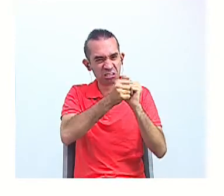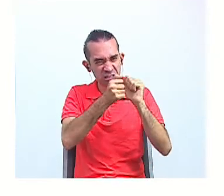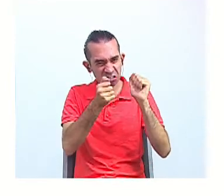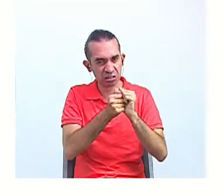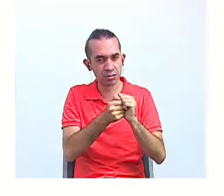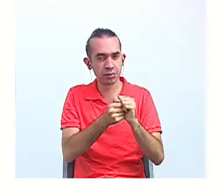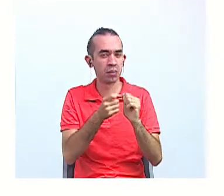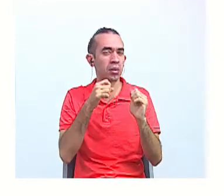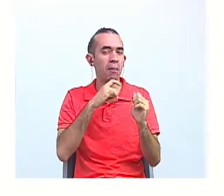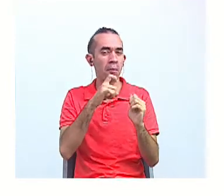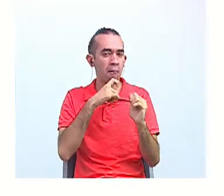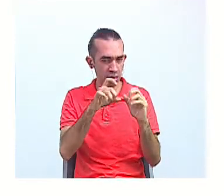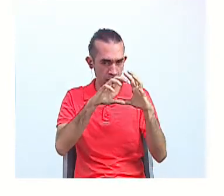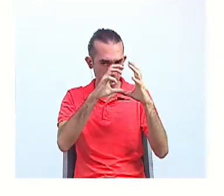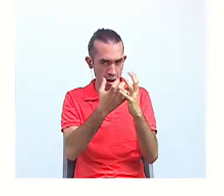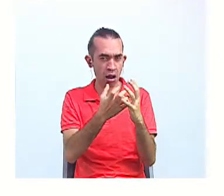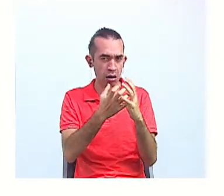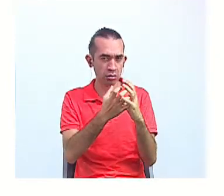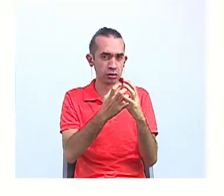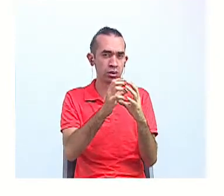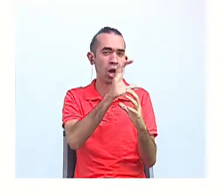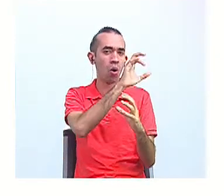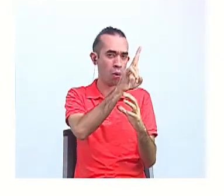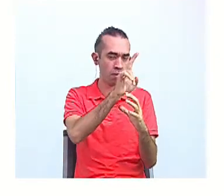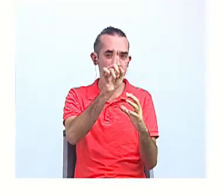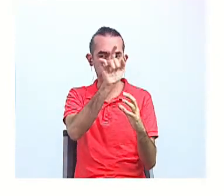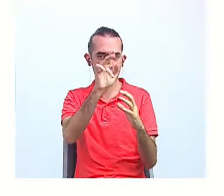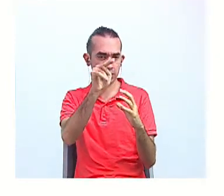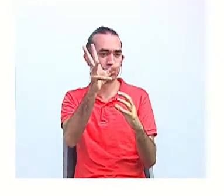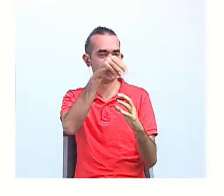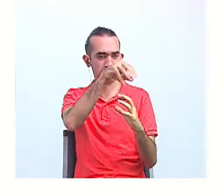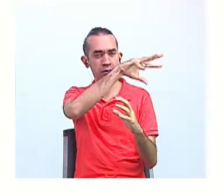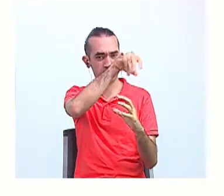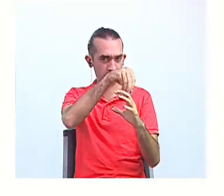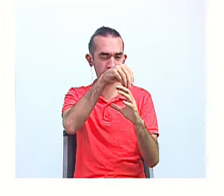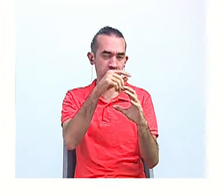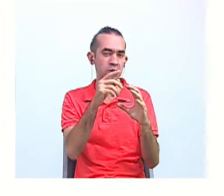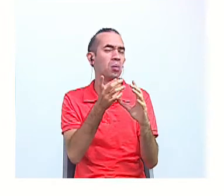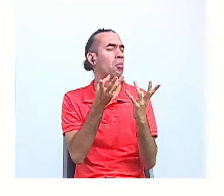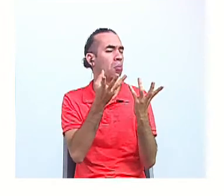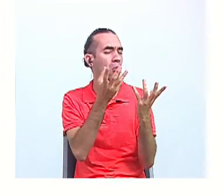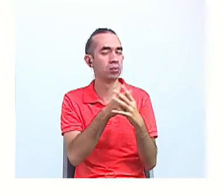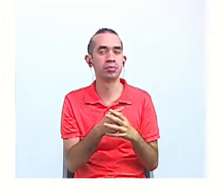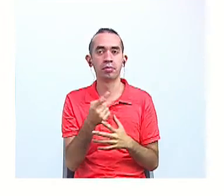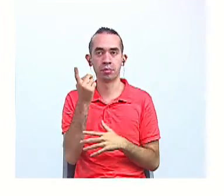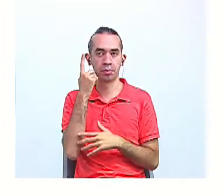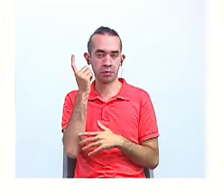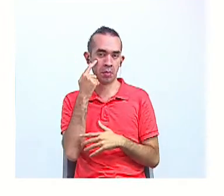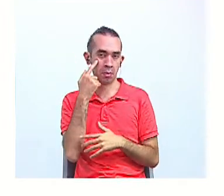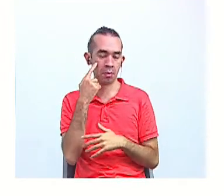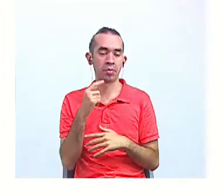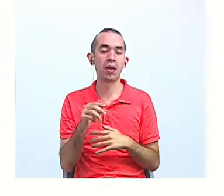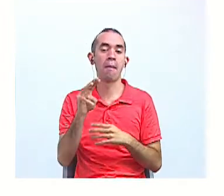esa esfera de latón. Vemos que en el numerador tenemos la masa en gramos, como les dije, 71,6. Y